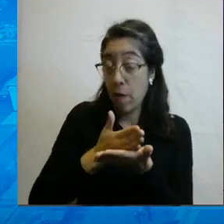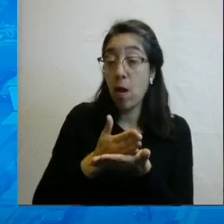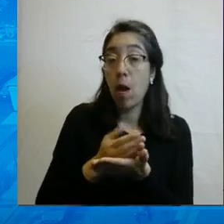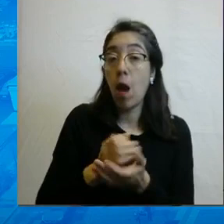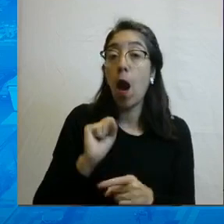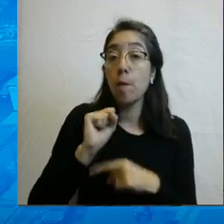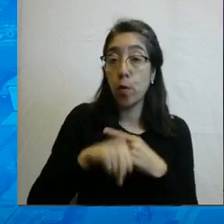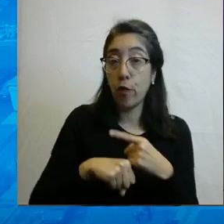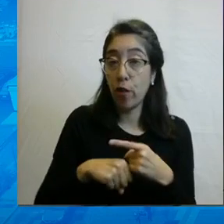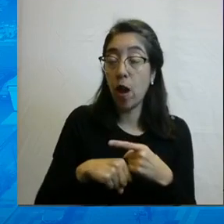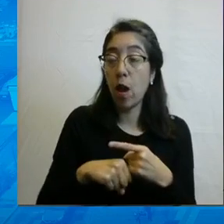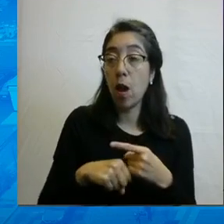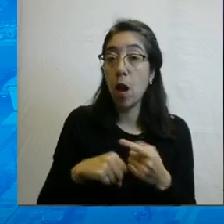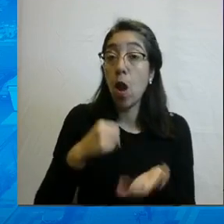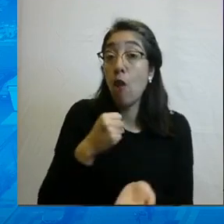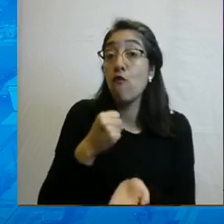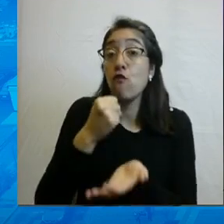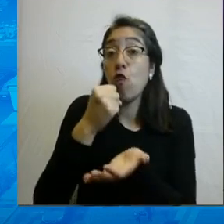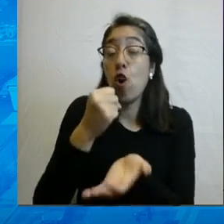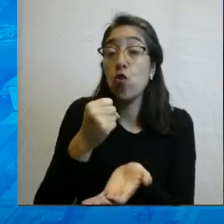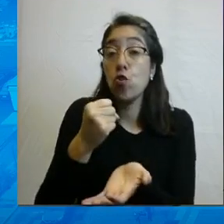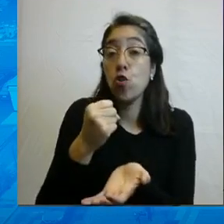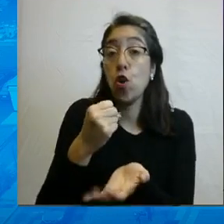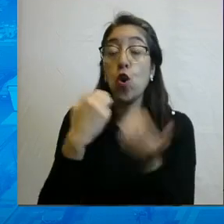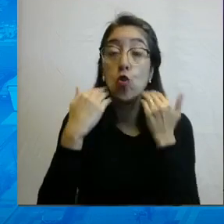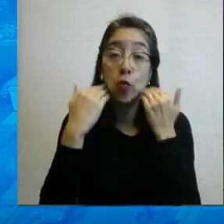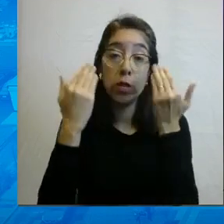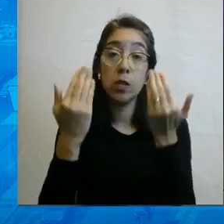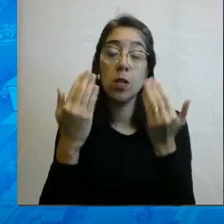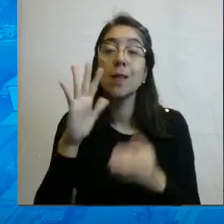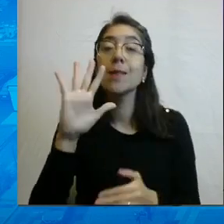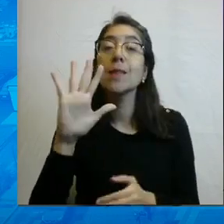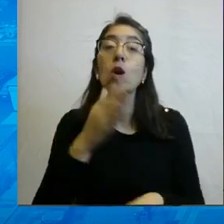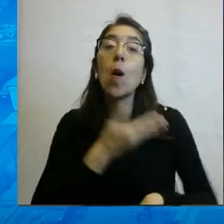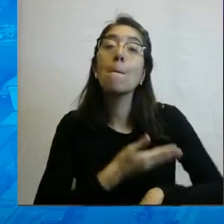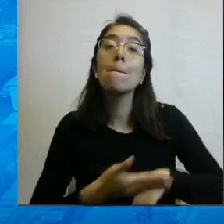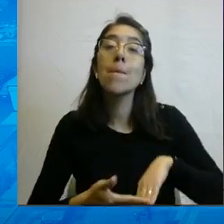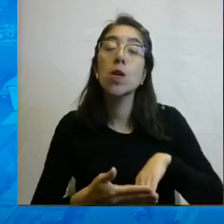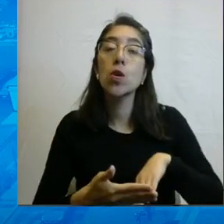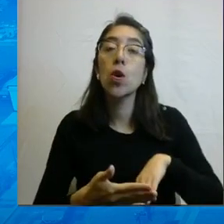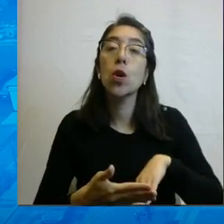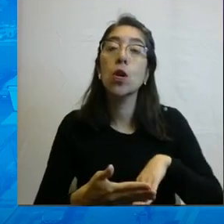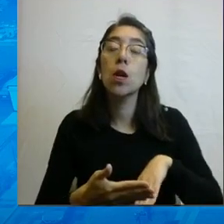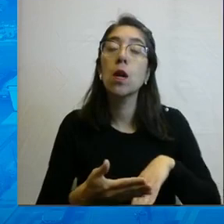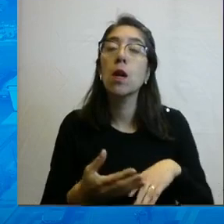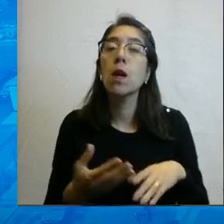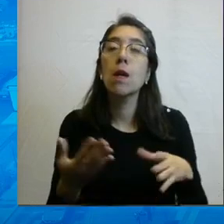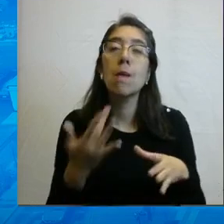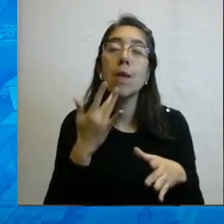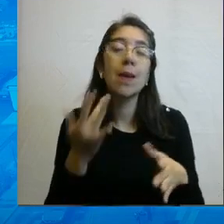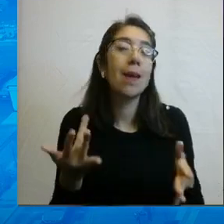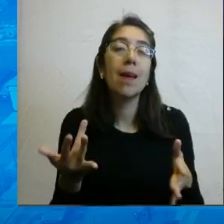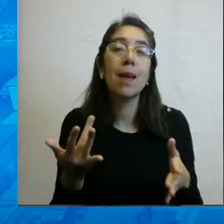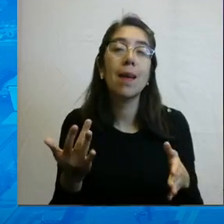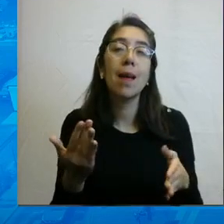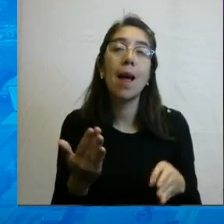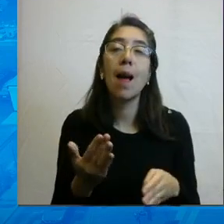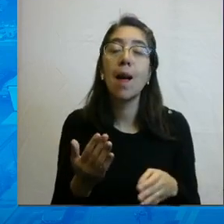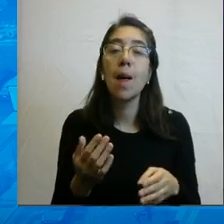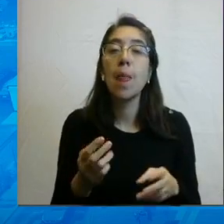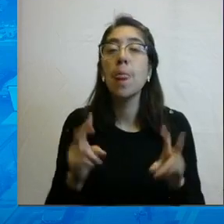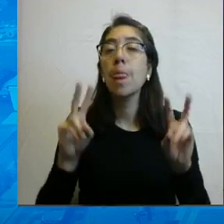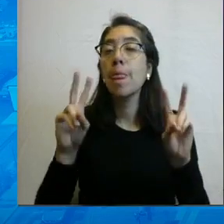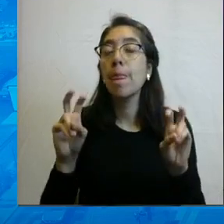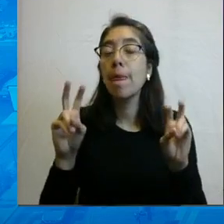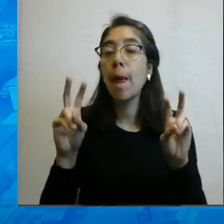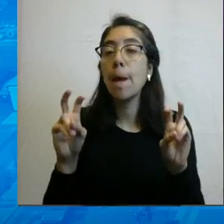a nuestra Cormumel. Son 5 millones de pesos que van en directo beneficio del proyecto Estimulación Sonora